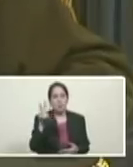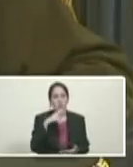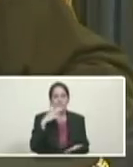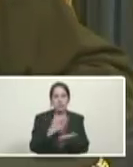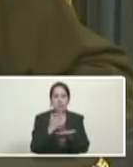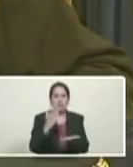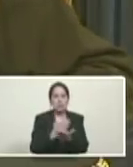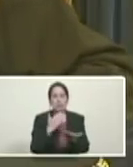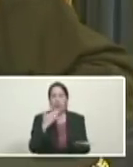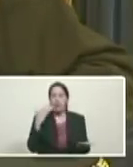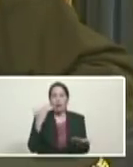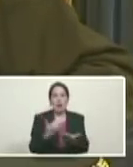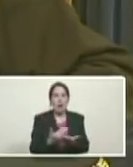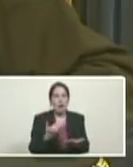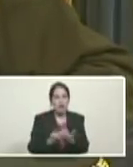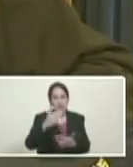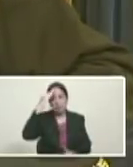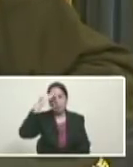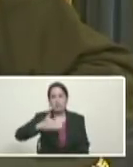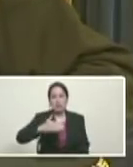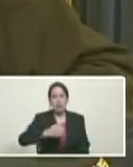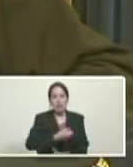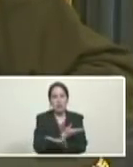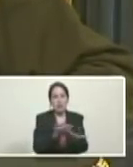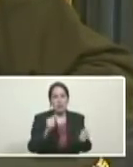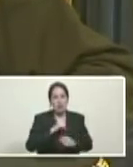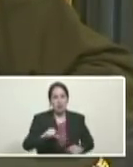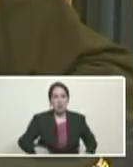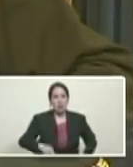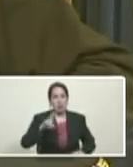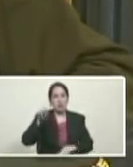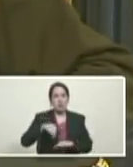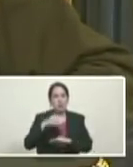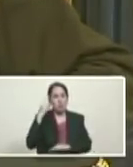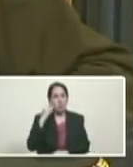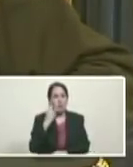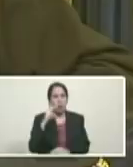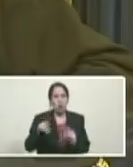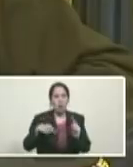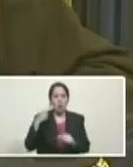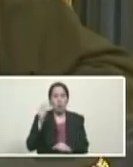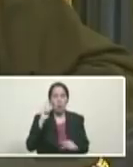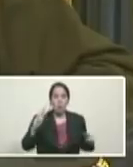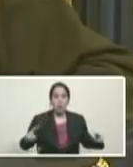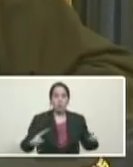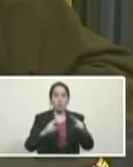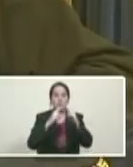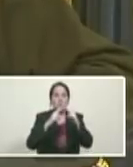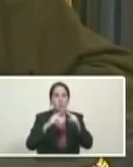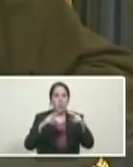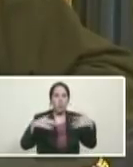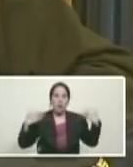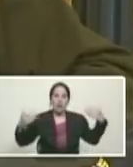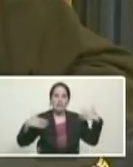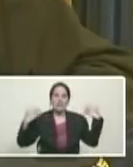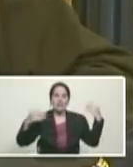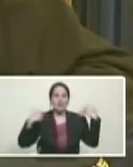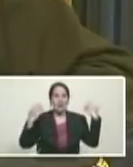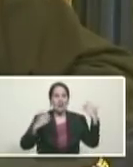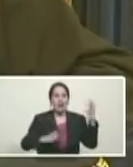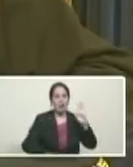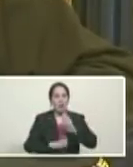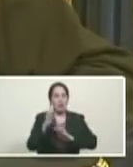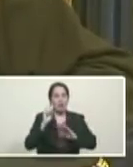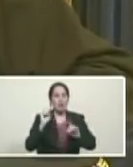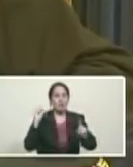veces gracias fuerza armada nacional bolivariana y nos vemos para celebrar los éxitos del